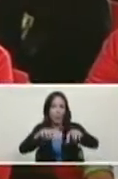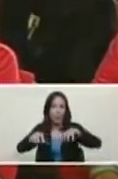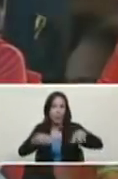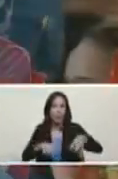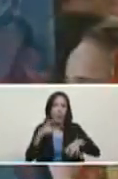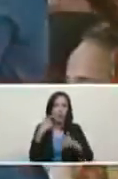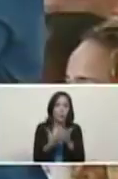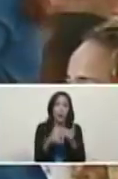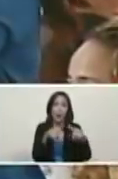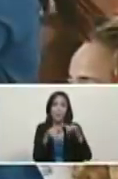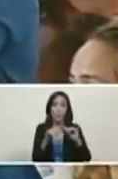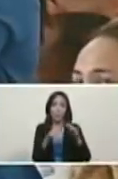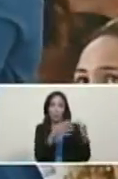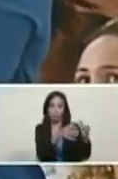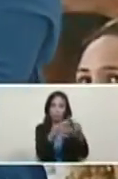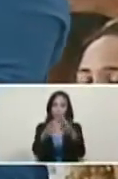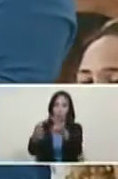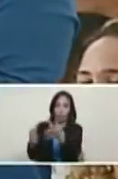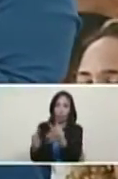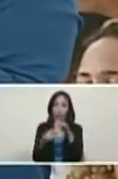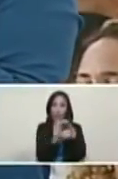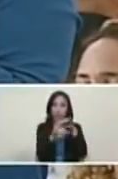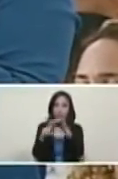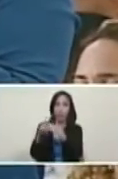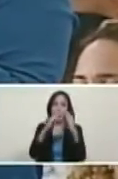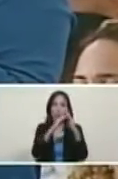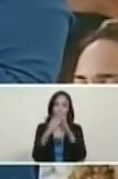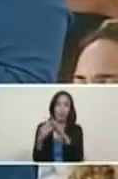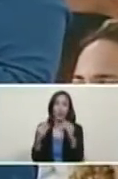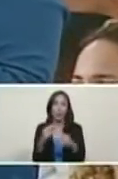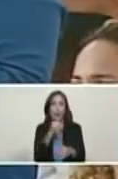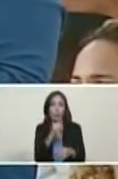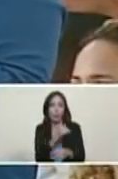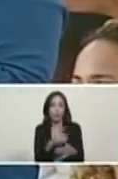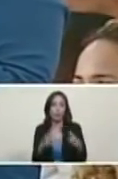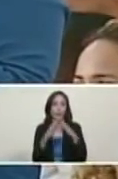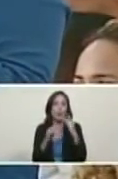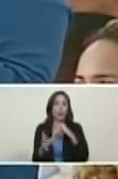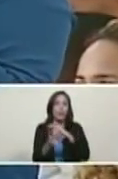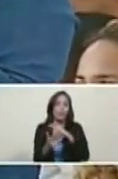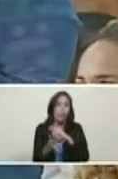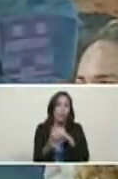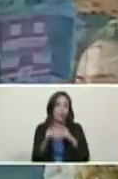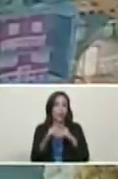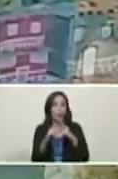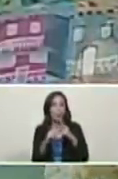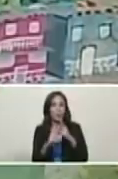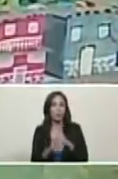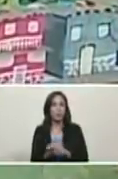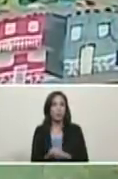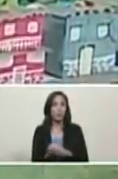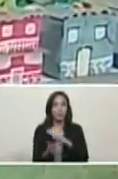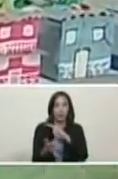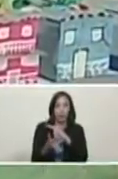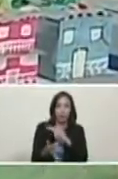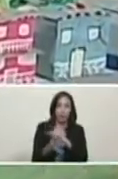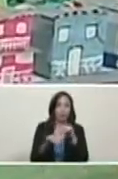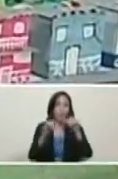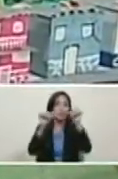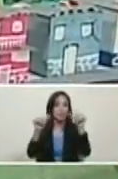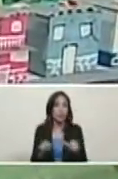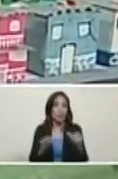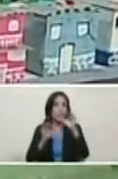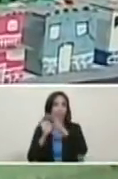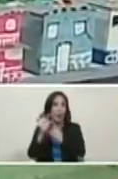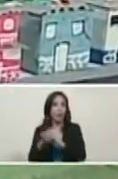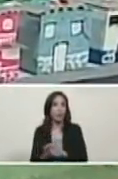por comunidad toda esta información, cómo se refleja desde el punto de vista tecnológico para cruzarse con el sistema patria y con